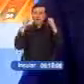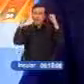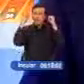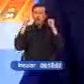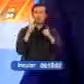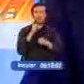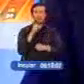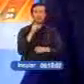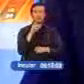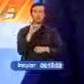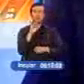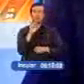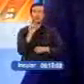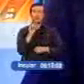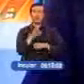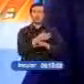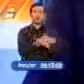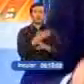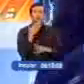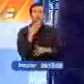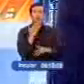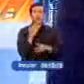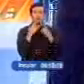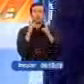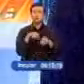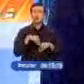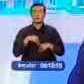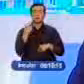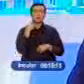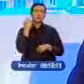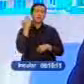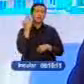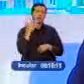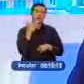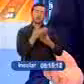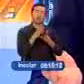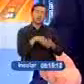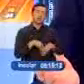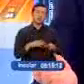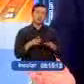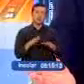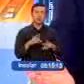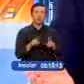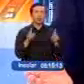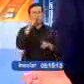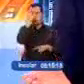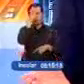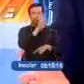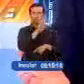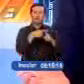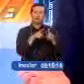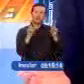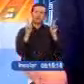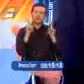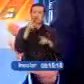Keiko Fujimori, antes de evacuar las impugnaciones, sale a aceptar su derrota. Es decir, hay un comportamiento cultural distinto entre lo que